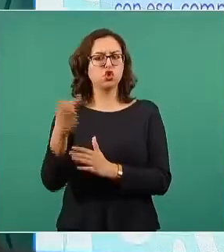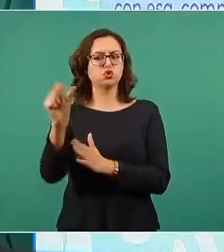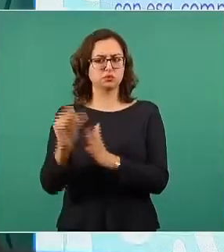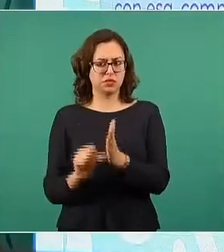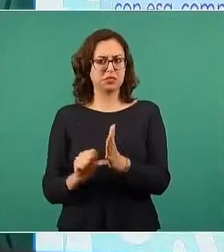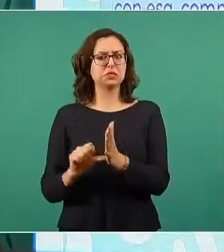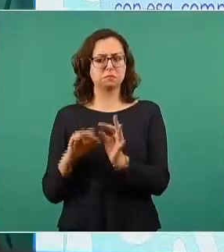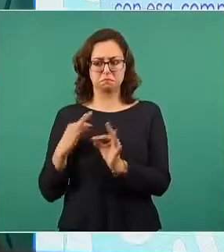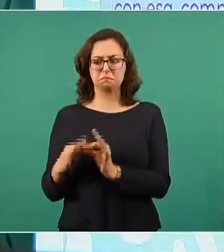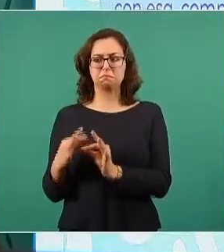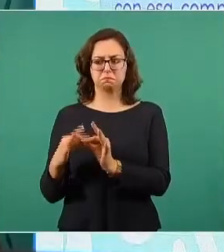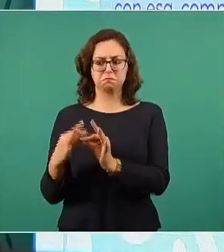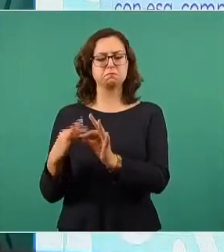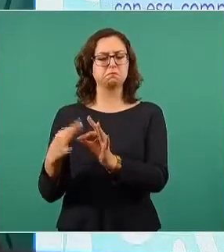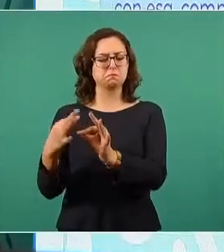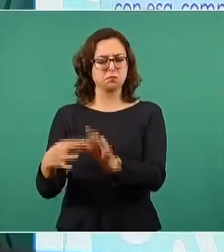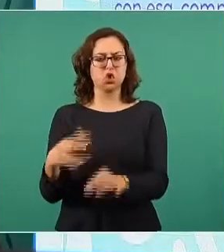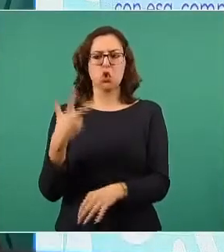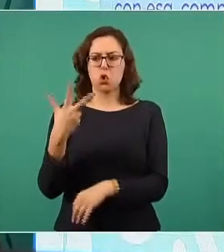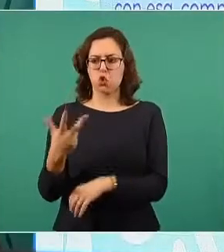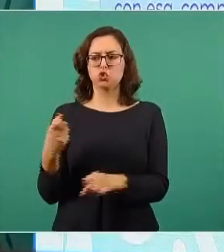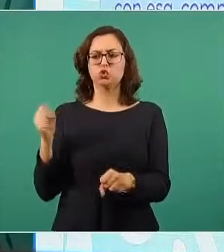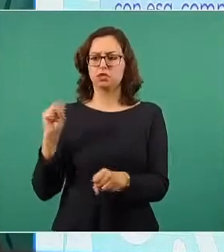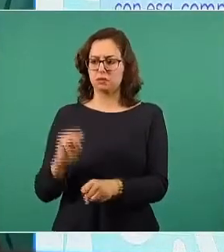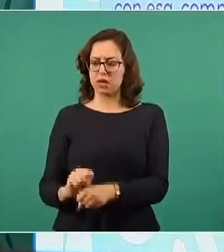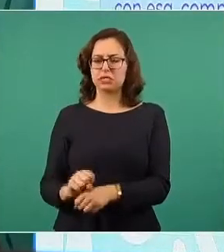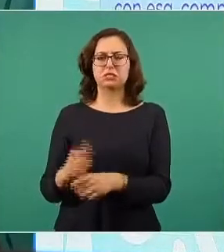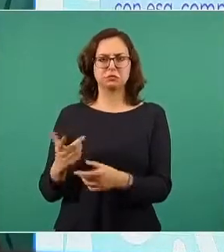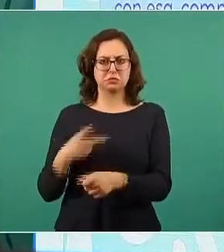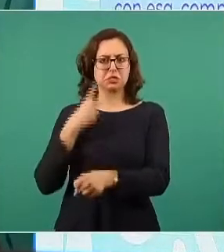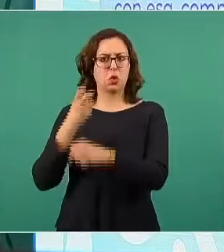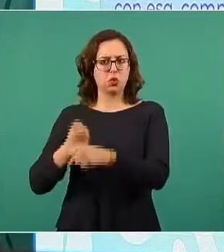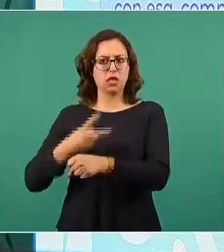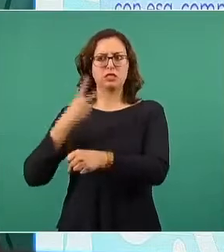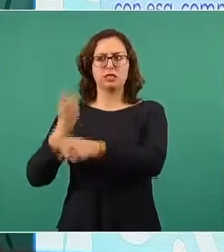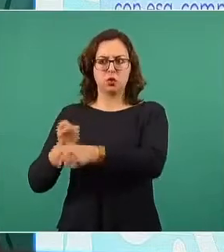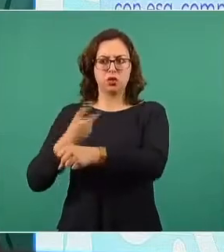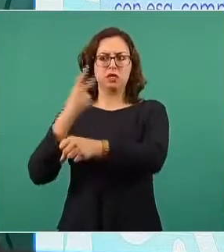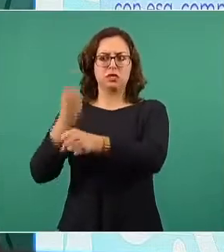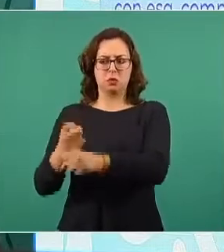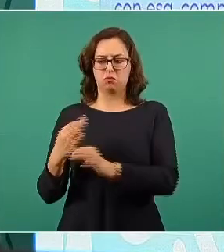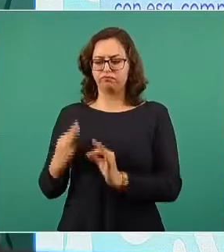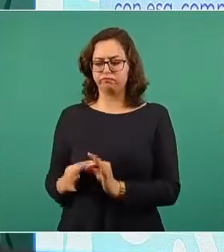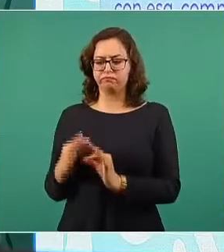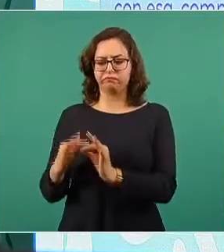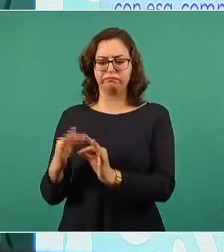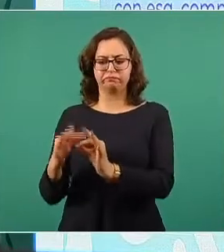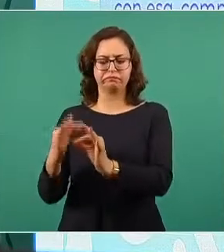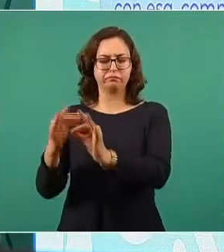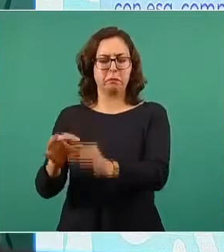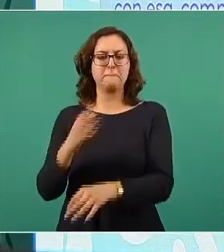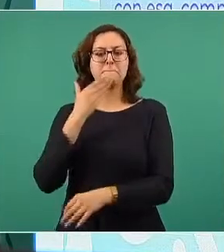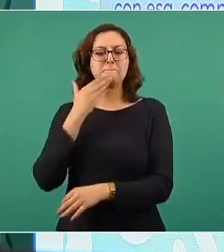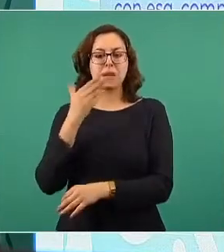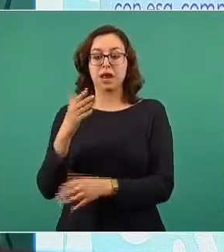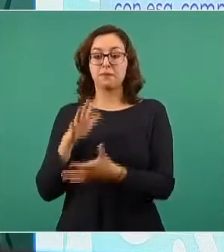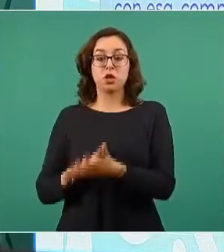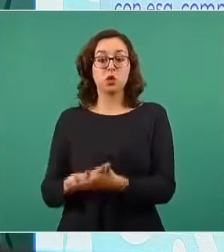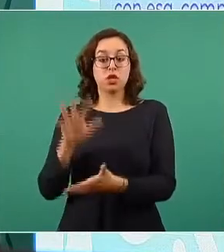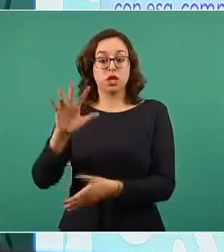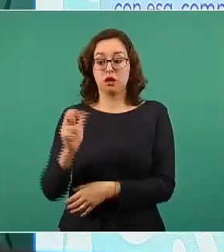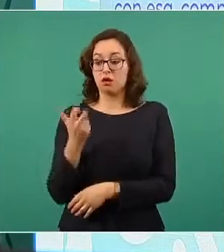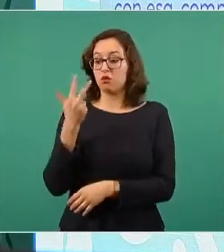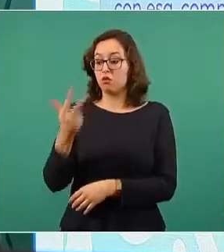semanas y hemos podido ir administrando las dosis justamente casi la mayoría en 8 semanas o